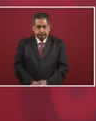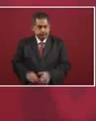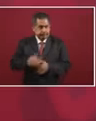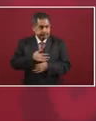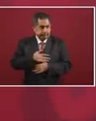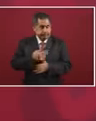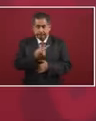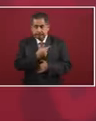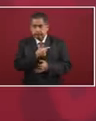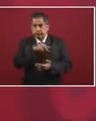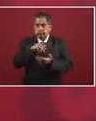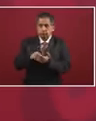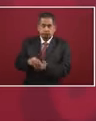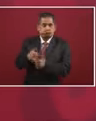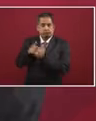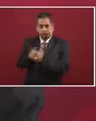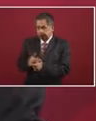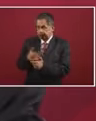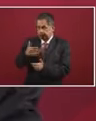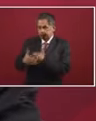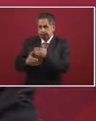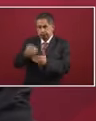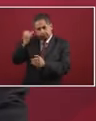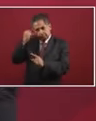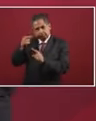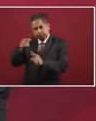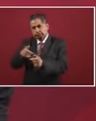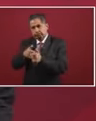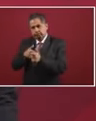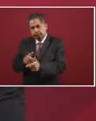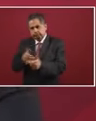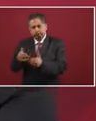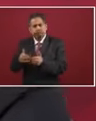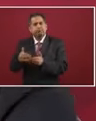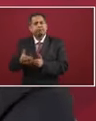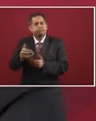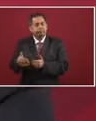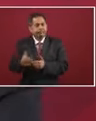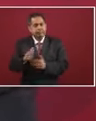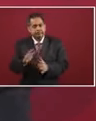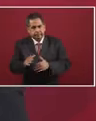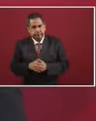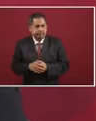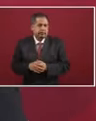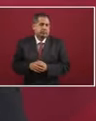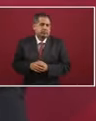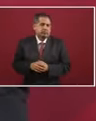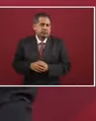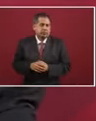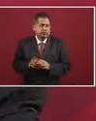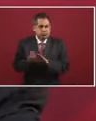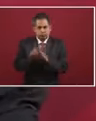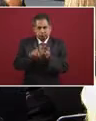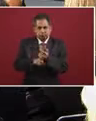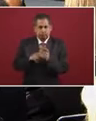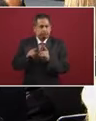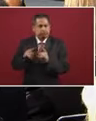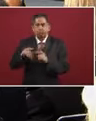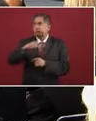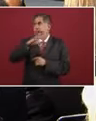de seguir avanzando. Vamos a llevar, por ejemplo, la estimación del impacto en términos de acción